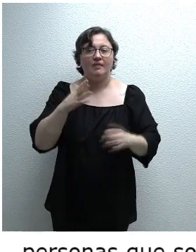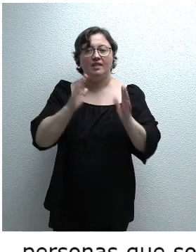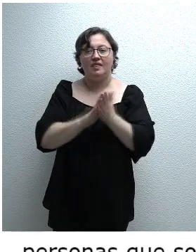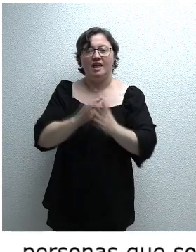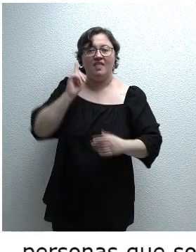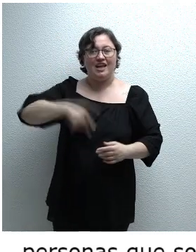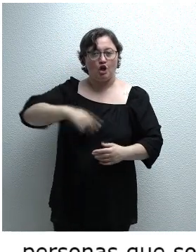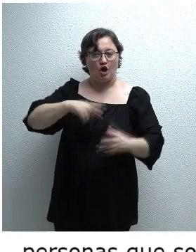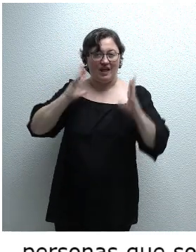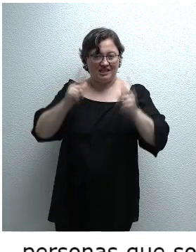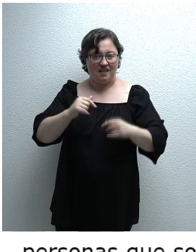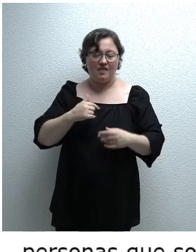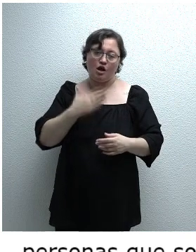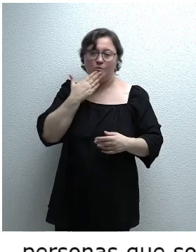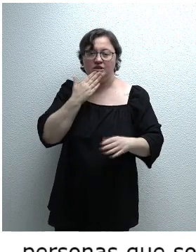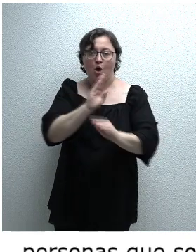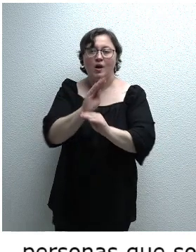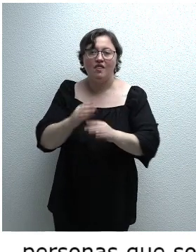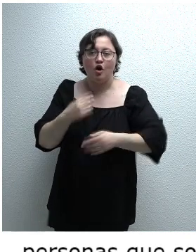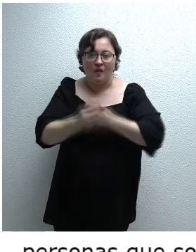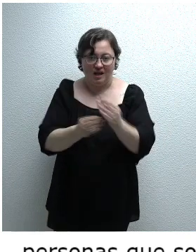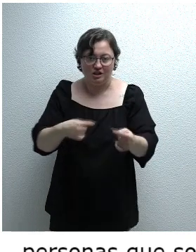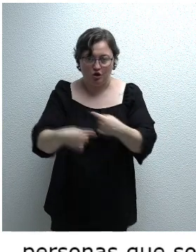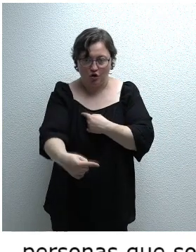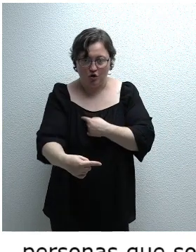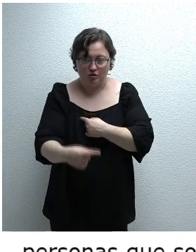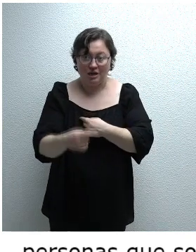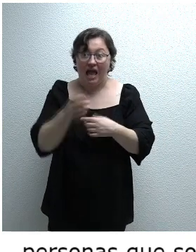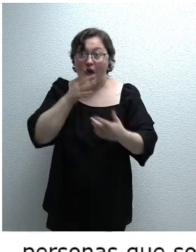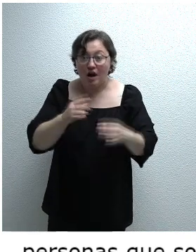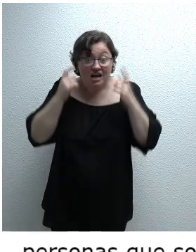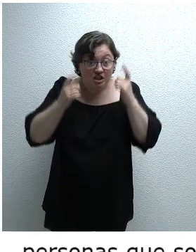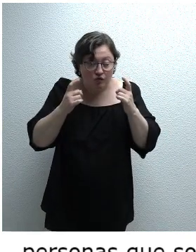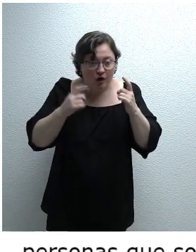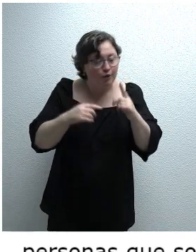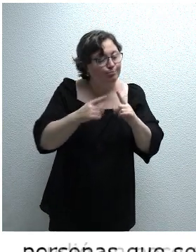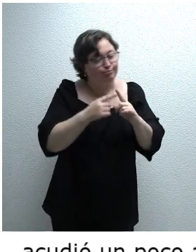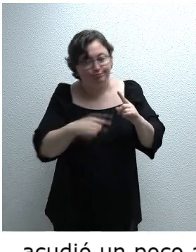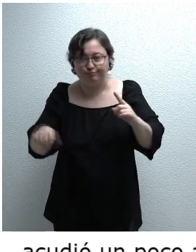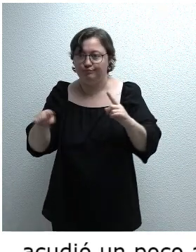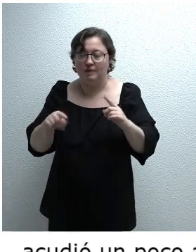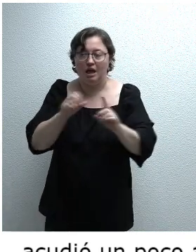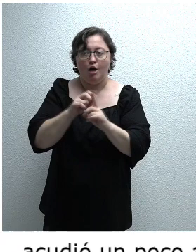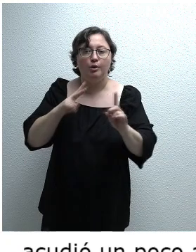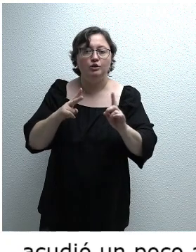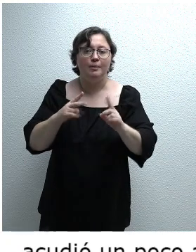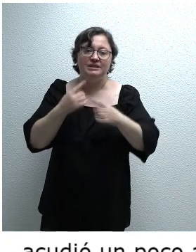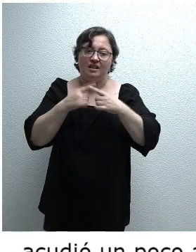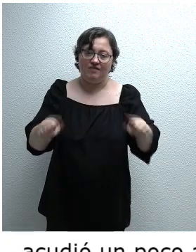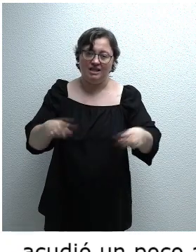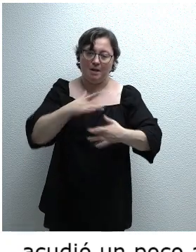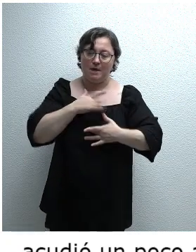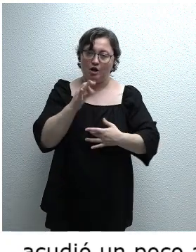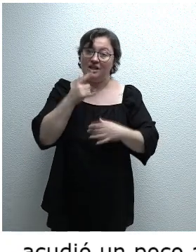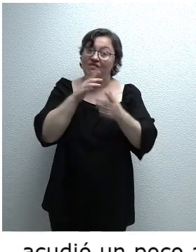a los directores de la residencia y por eso ahora, digamos, ese esfuerzo loable desde el punto de vista que ha mencionado María José,